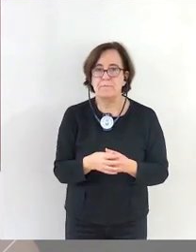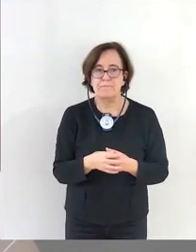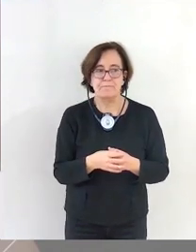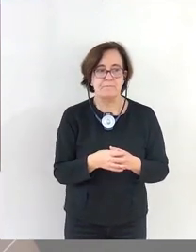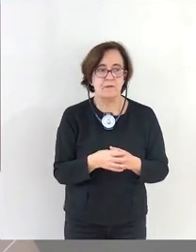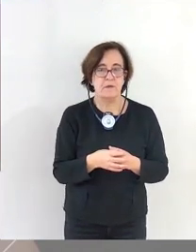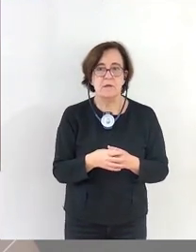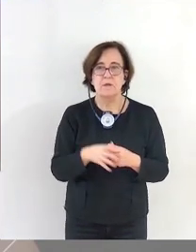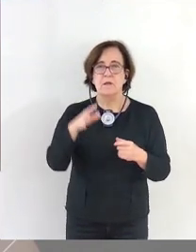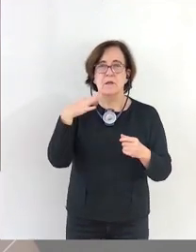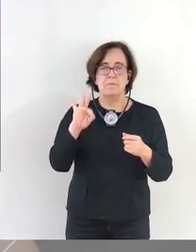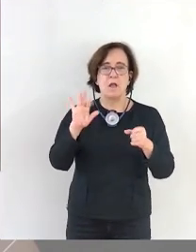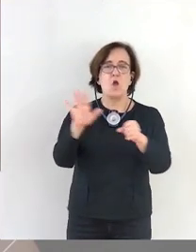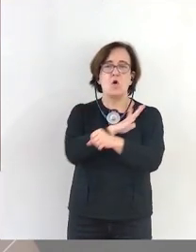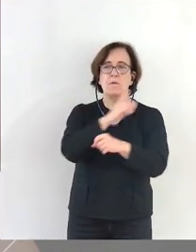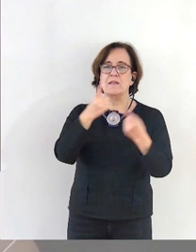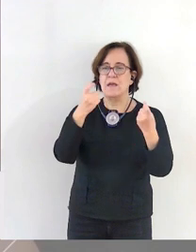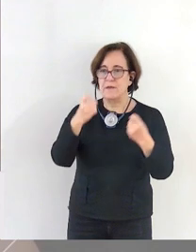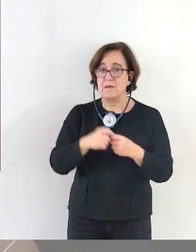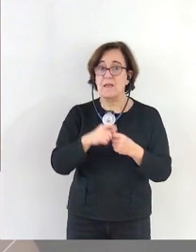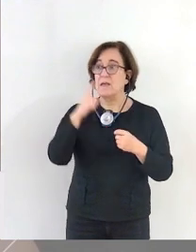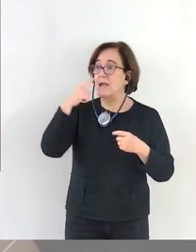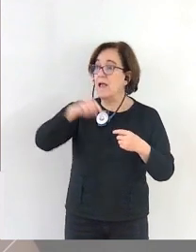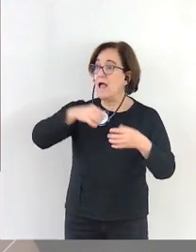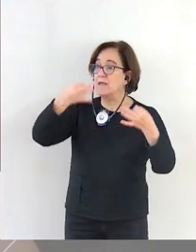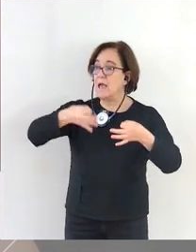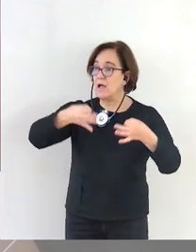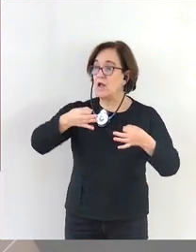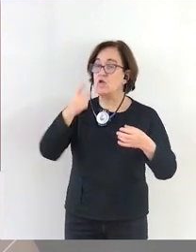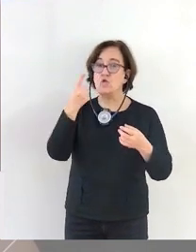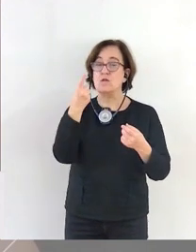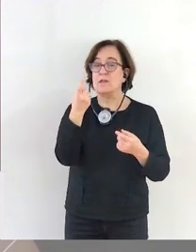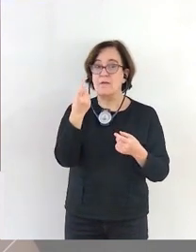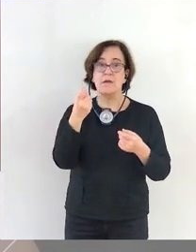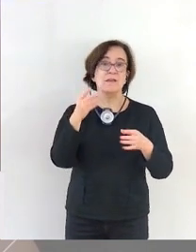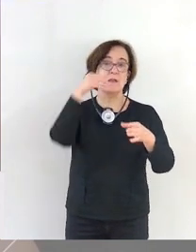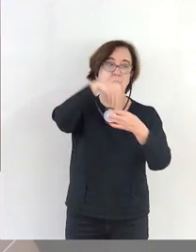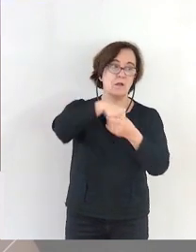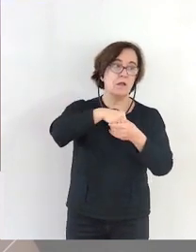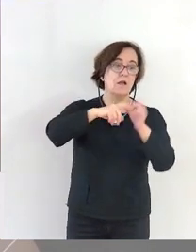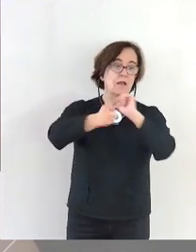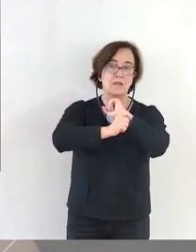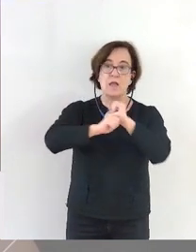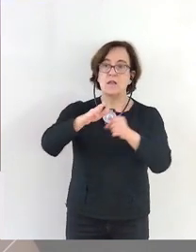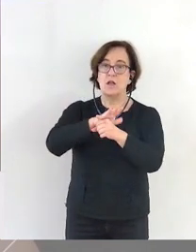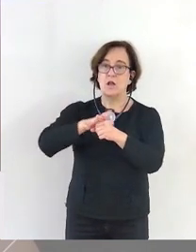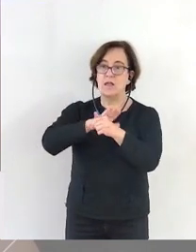pueden cubrir sus necesidades y asegurarnos de que sus necesidades están incluidas en las estrategias locales regionales y nacionales cuando hablemos de